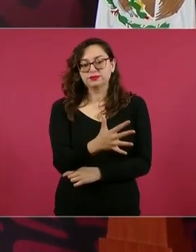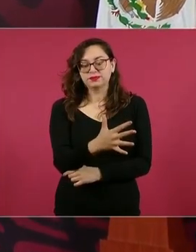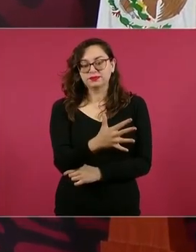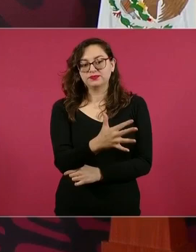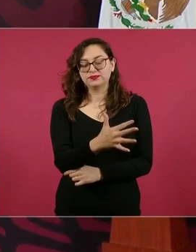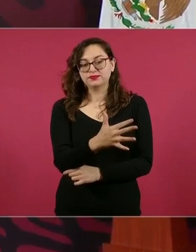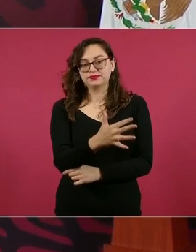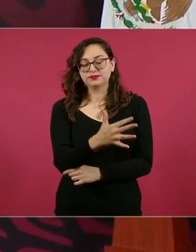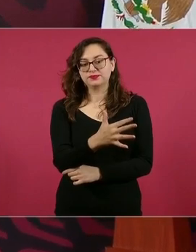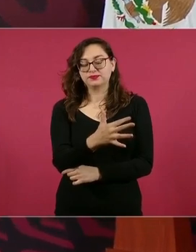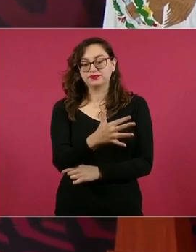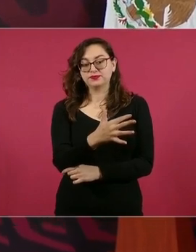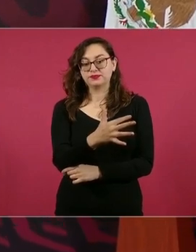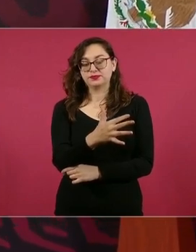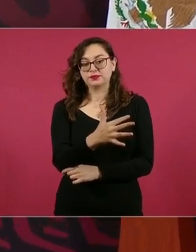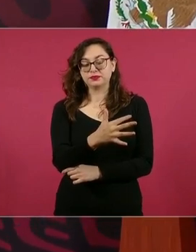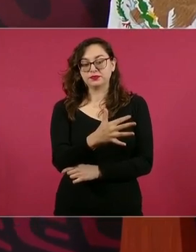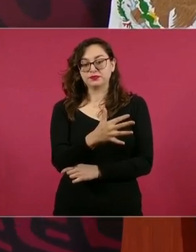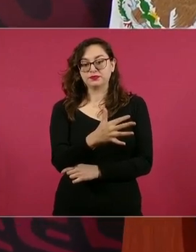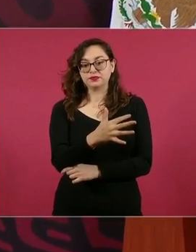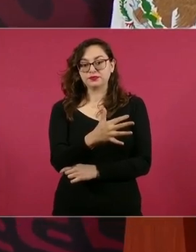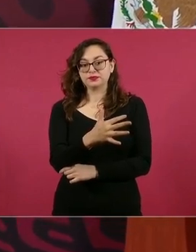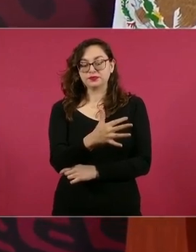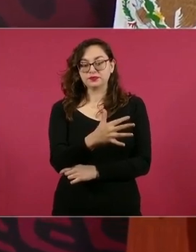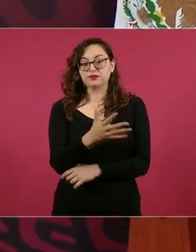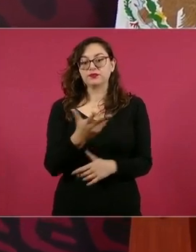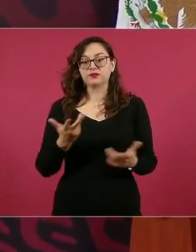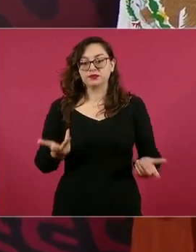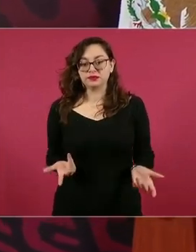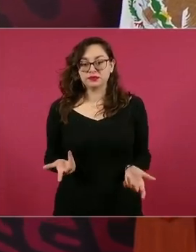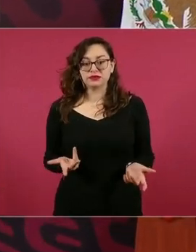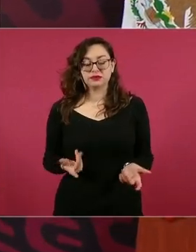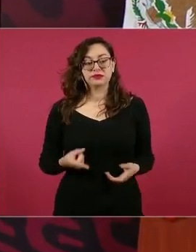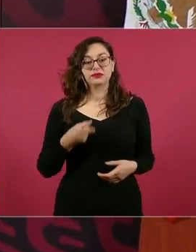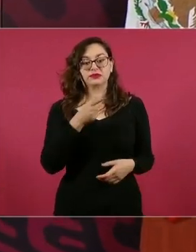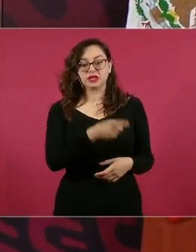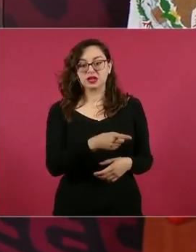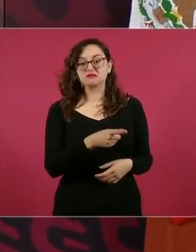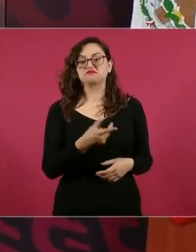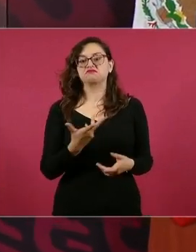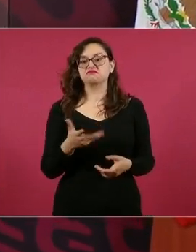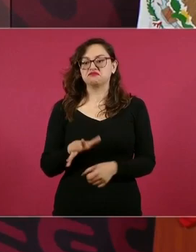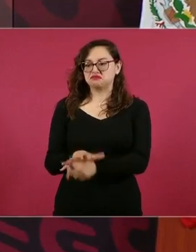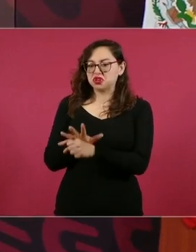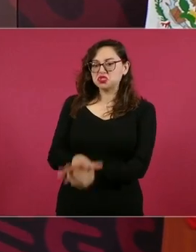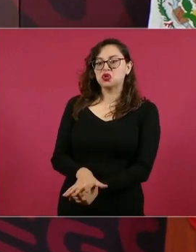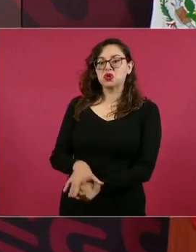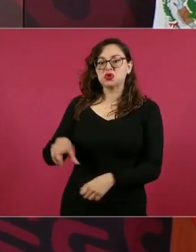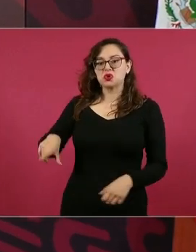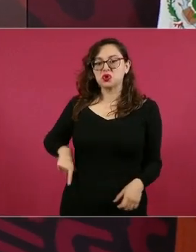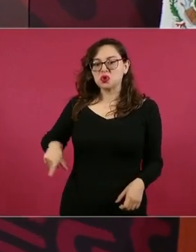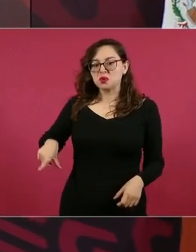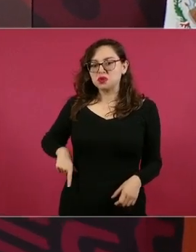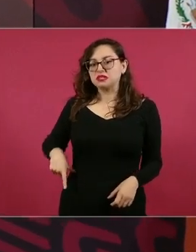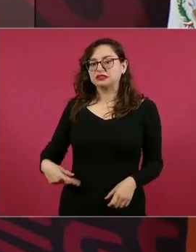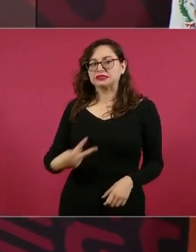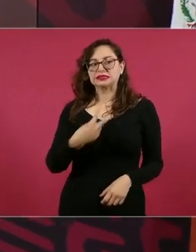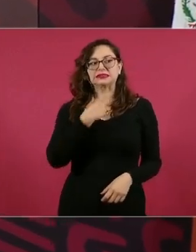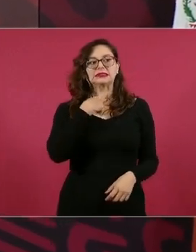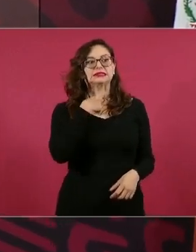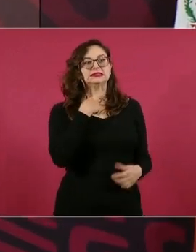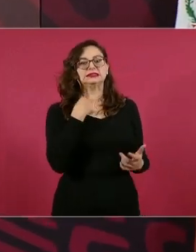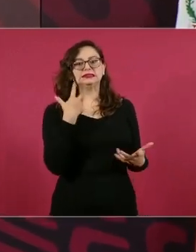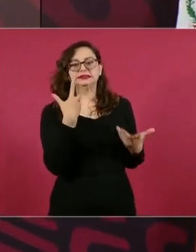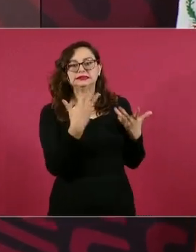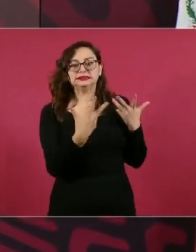corrupción es utilizar medios para chantajear para obtener